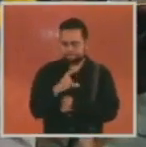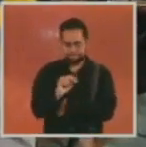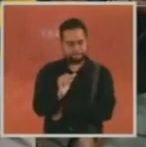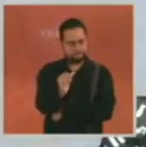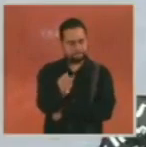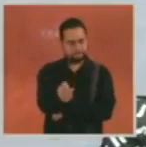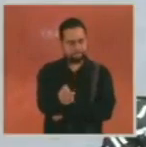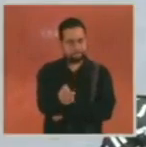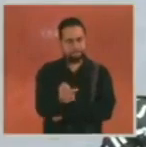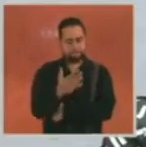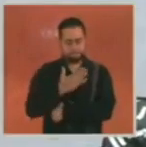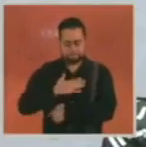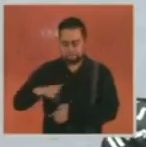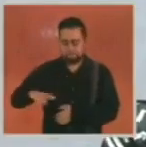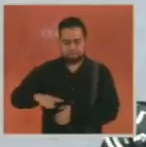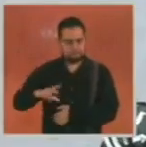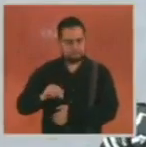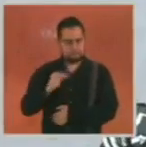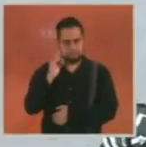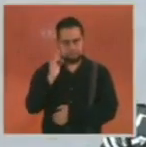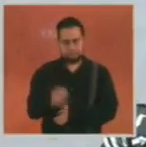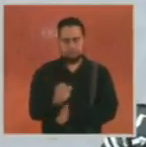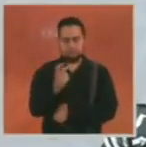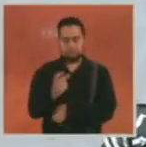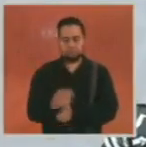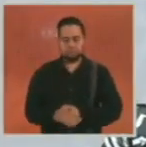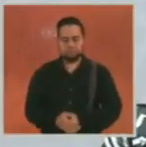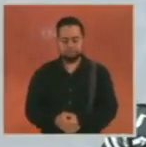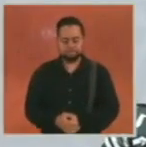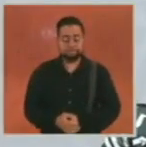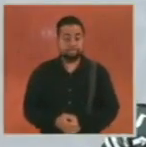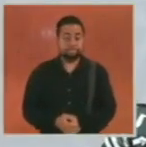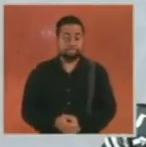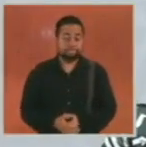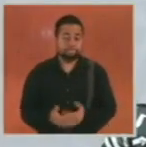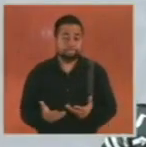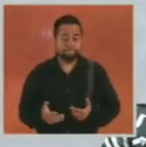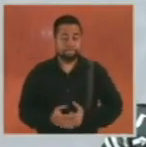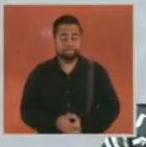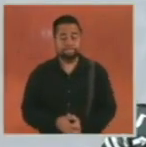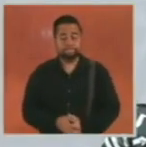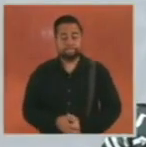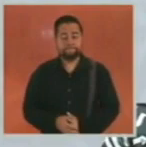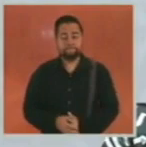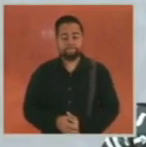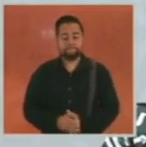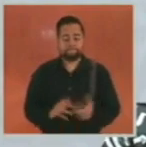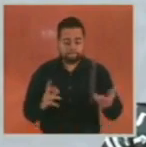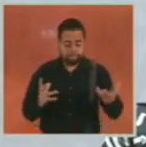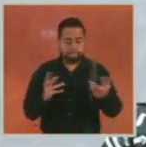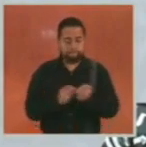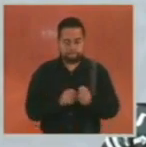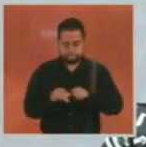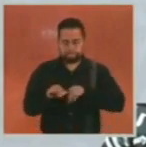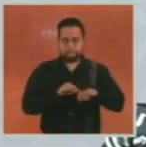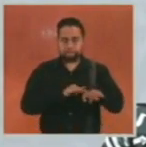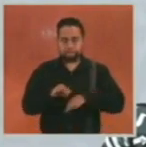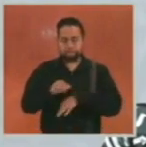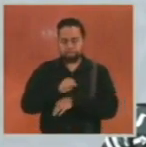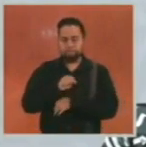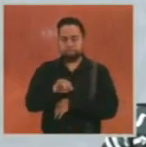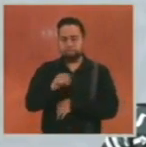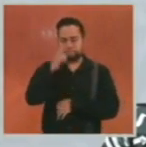permitir en nuestro gobierno y vamos a trabajar para que